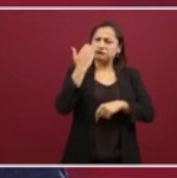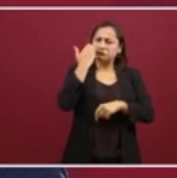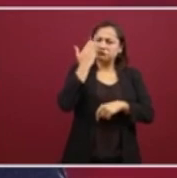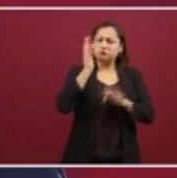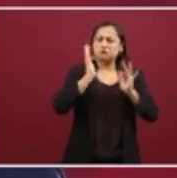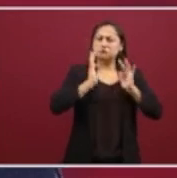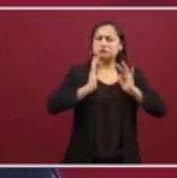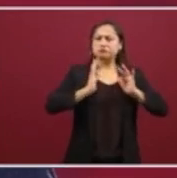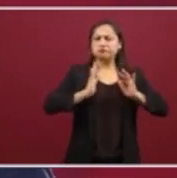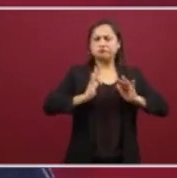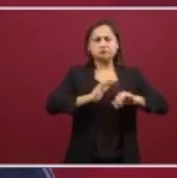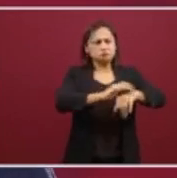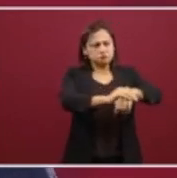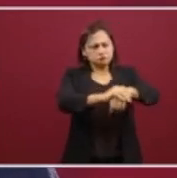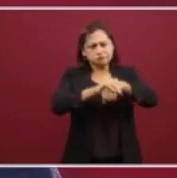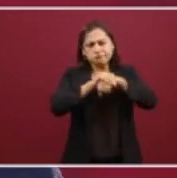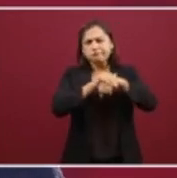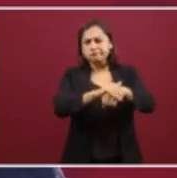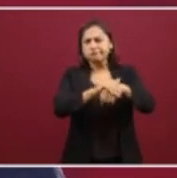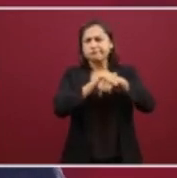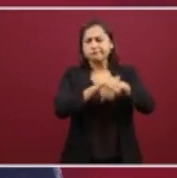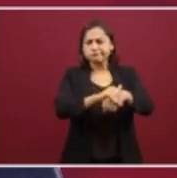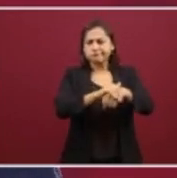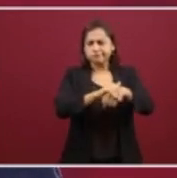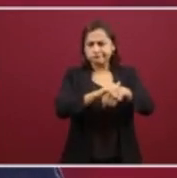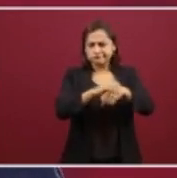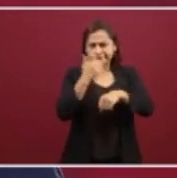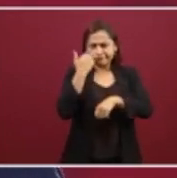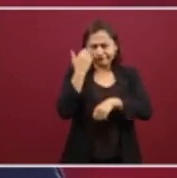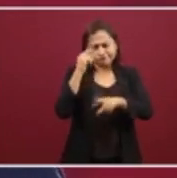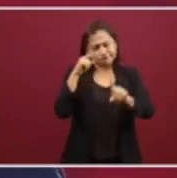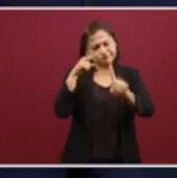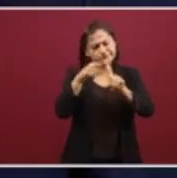una muy buena amistad. Somos